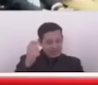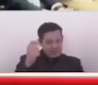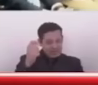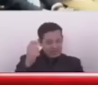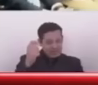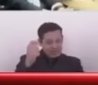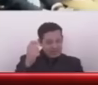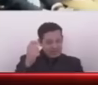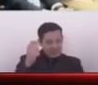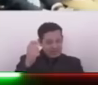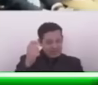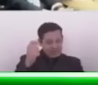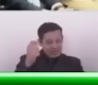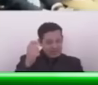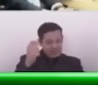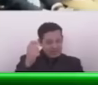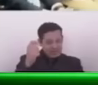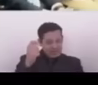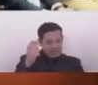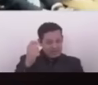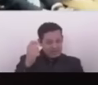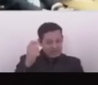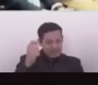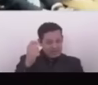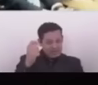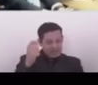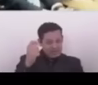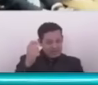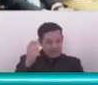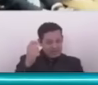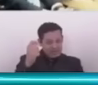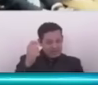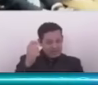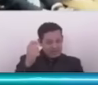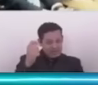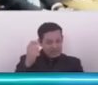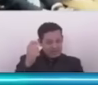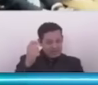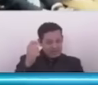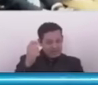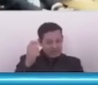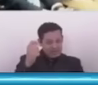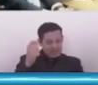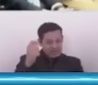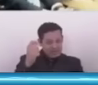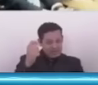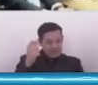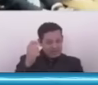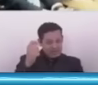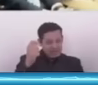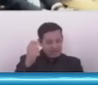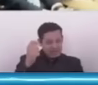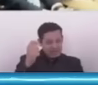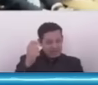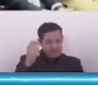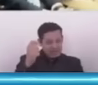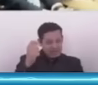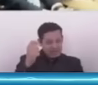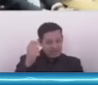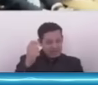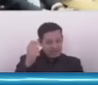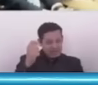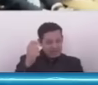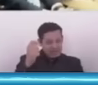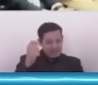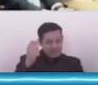estos opositores ni eso merecen ya pero bueno la cuestión que esas son las palabras ahora es aquí donde